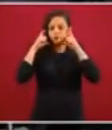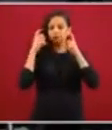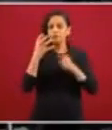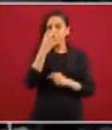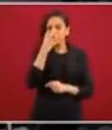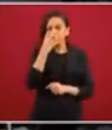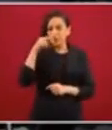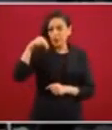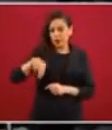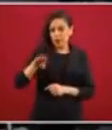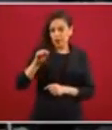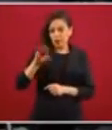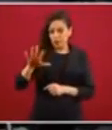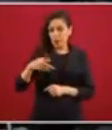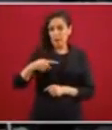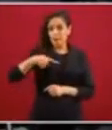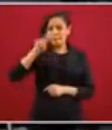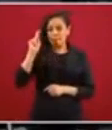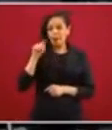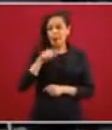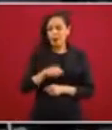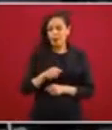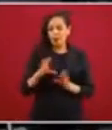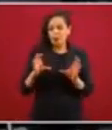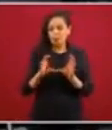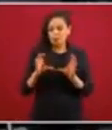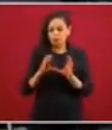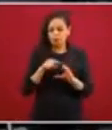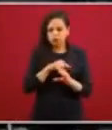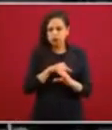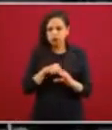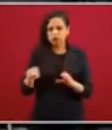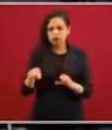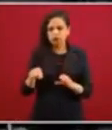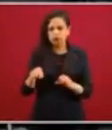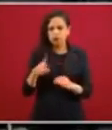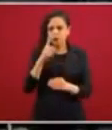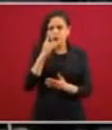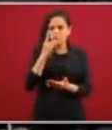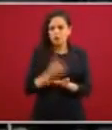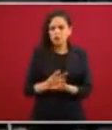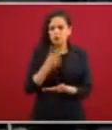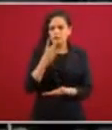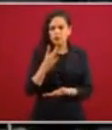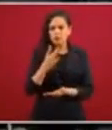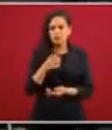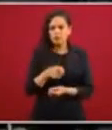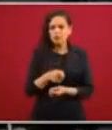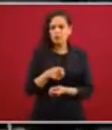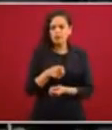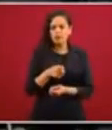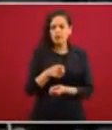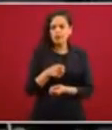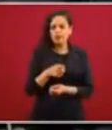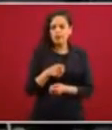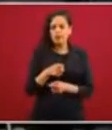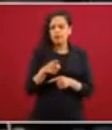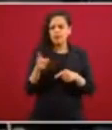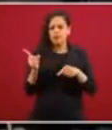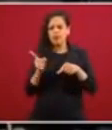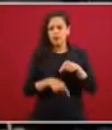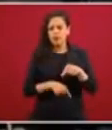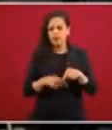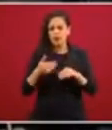certificación que ya… Bueno, que estaba solamente, que era una certificación que ya le había quitado la NIUSH